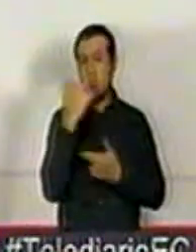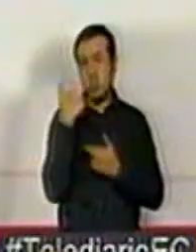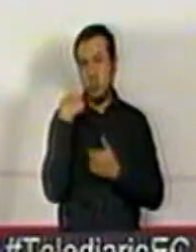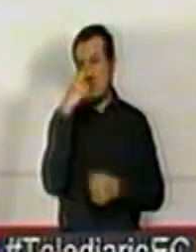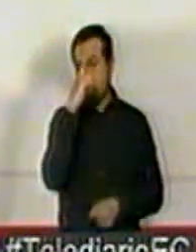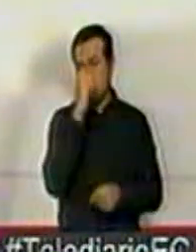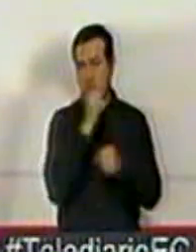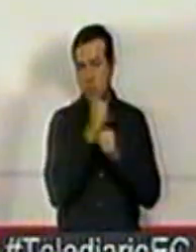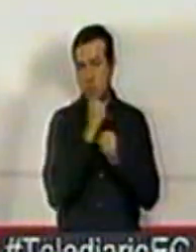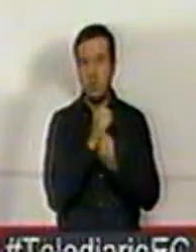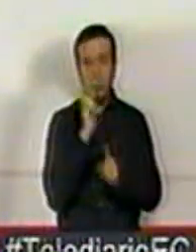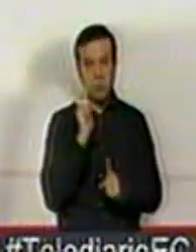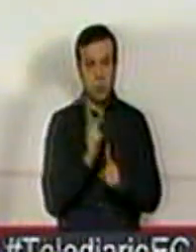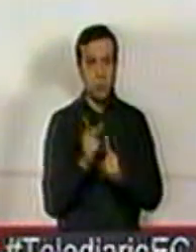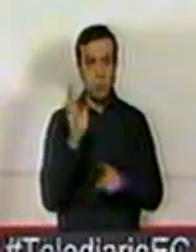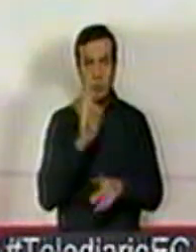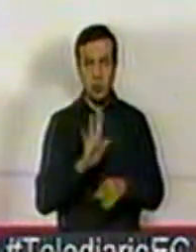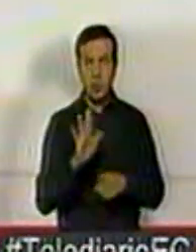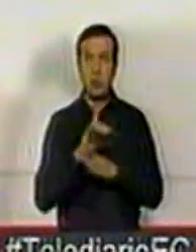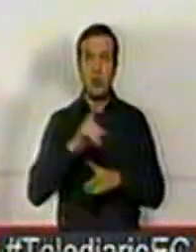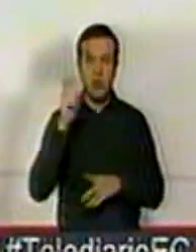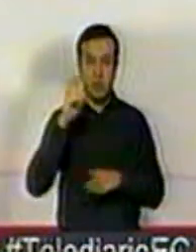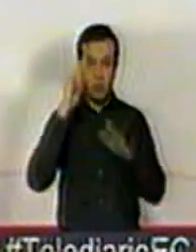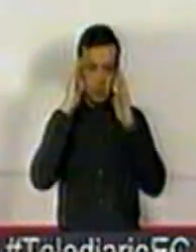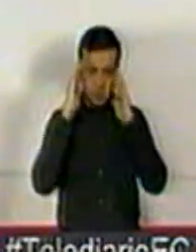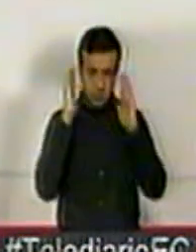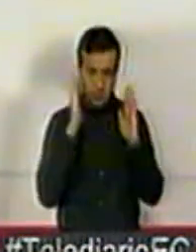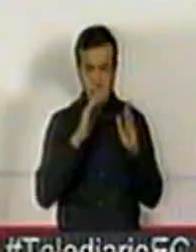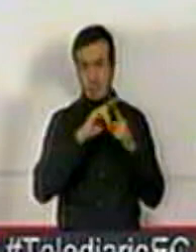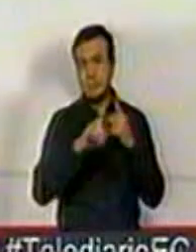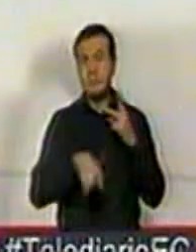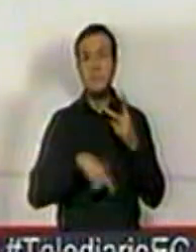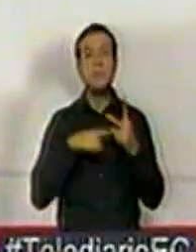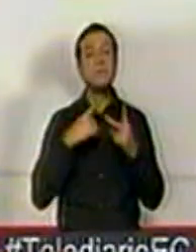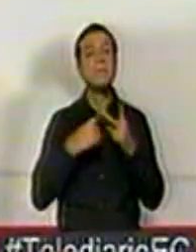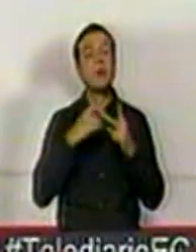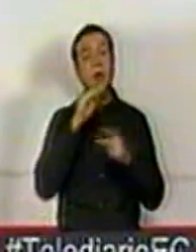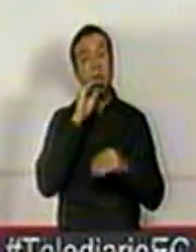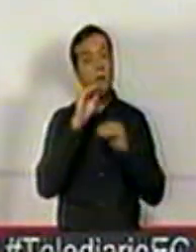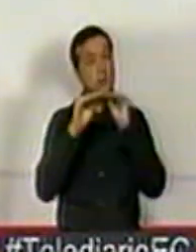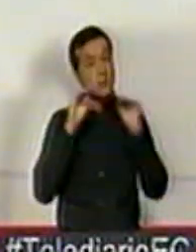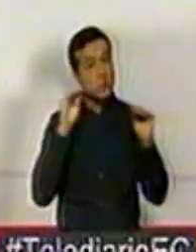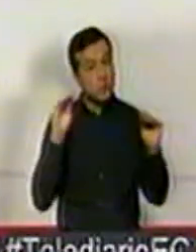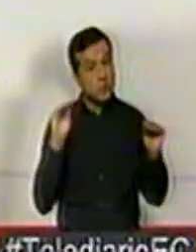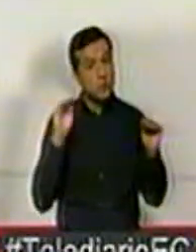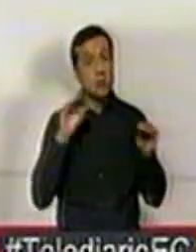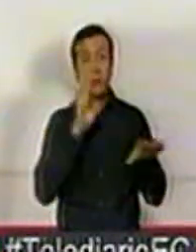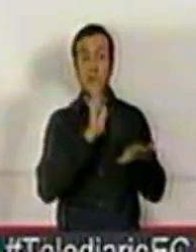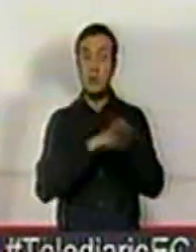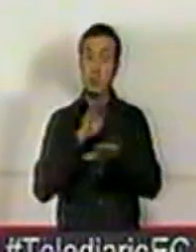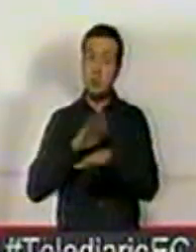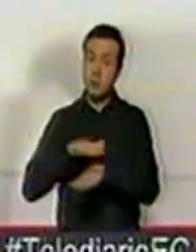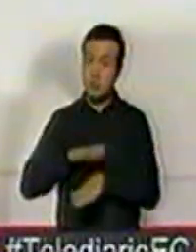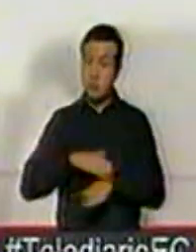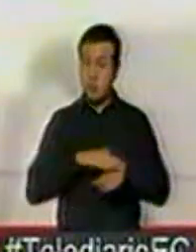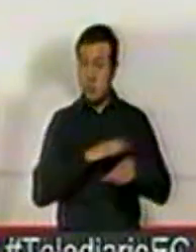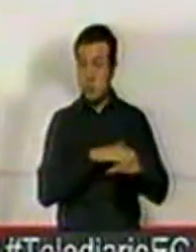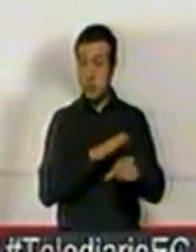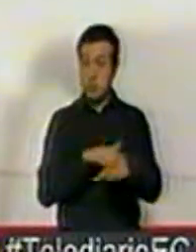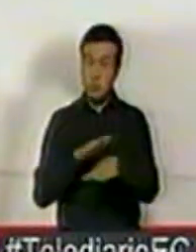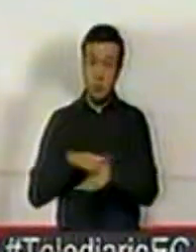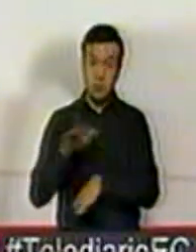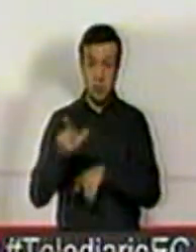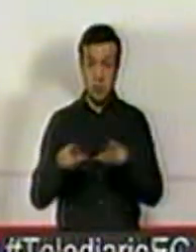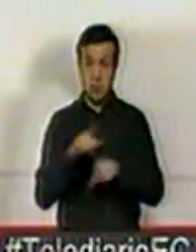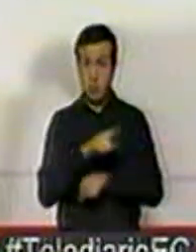una de las cosas que en el Ecuador debemos preocuparnos. Y también es una advertencia y también un llamado de atención para quienes están